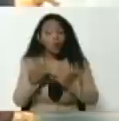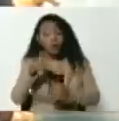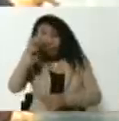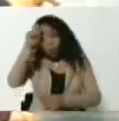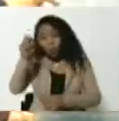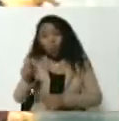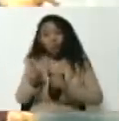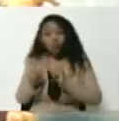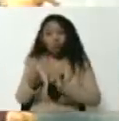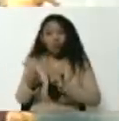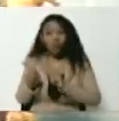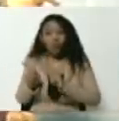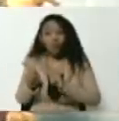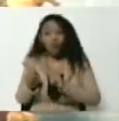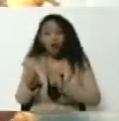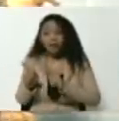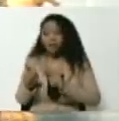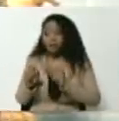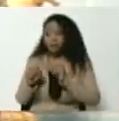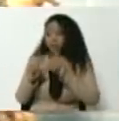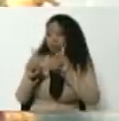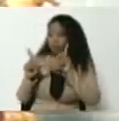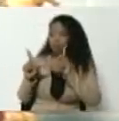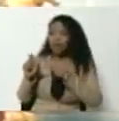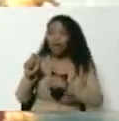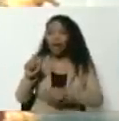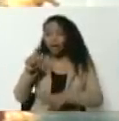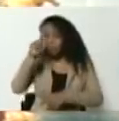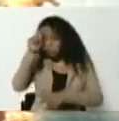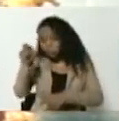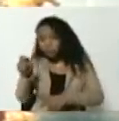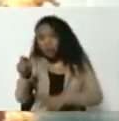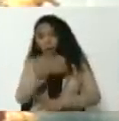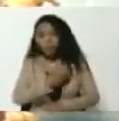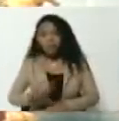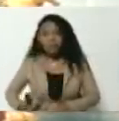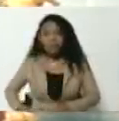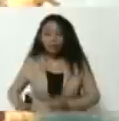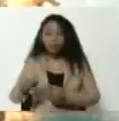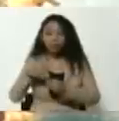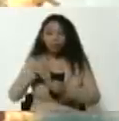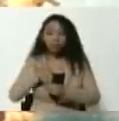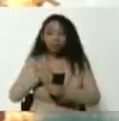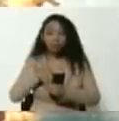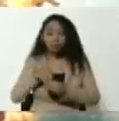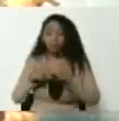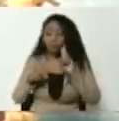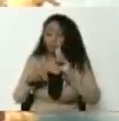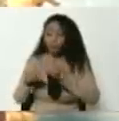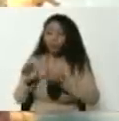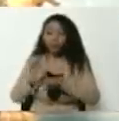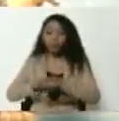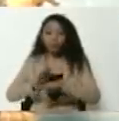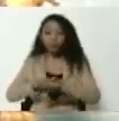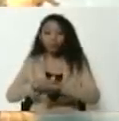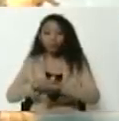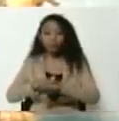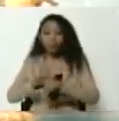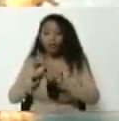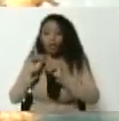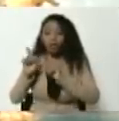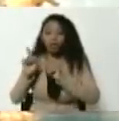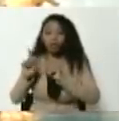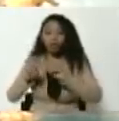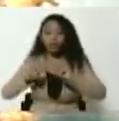reconoció esa bárbara fantasía de la presidencia interina de Juan Guaidó. En consecuencia, en